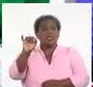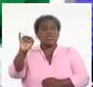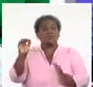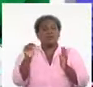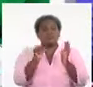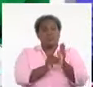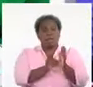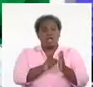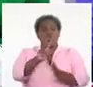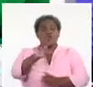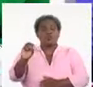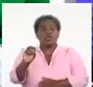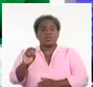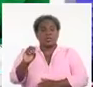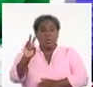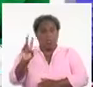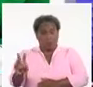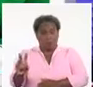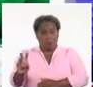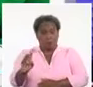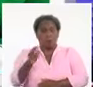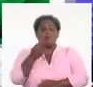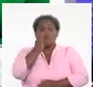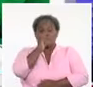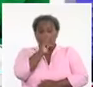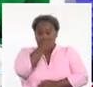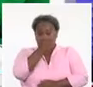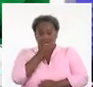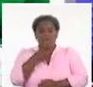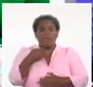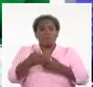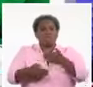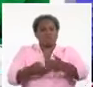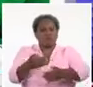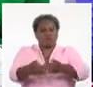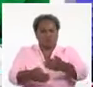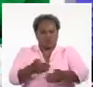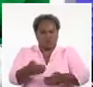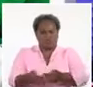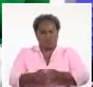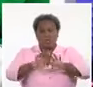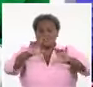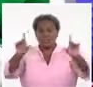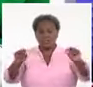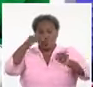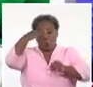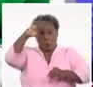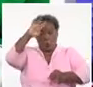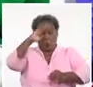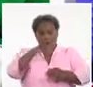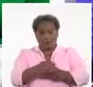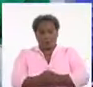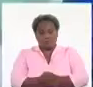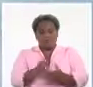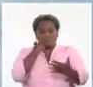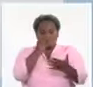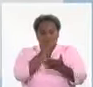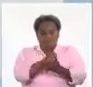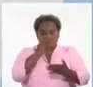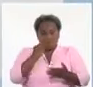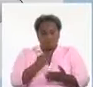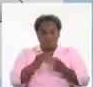36.202 muestras se procesaron para el diagnóstico de la enfermedad en toda Cuba, y se diagnosticaron un